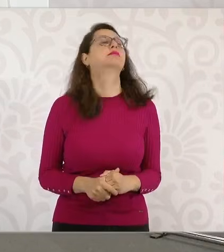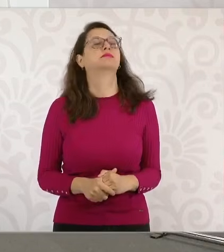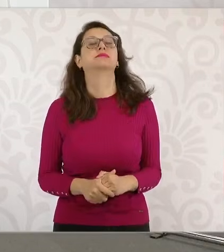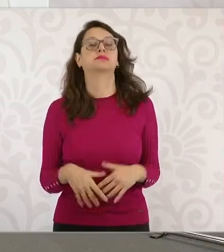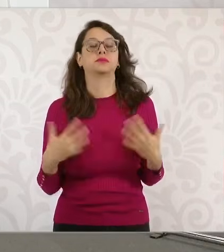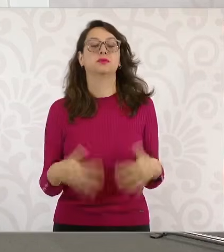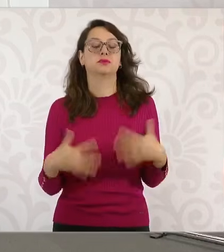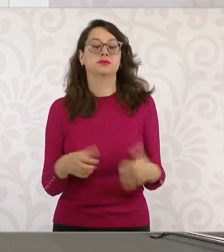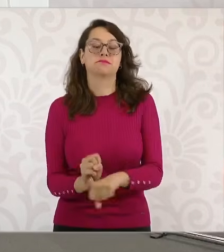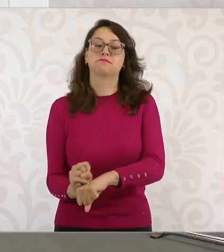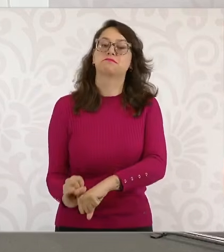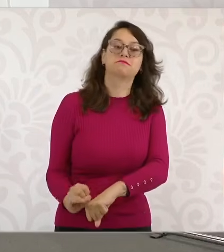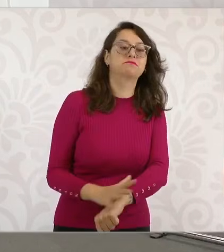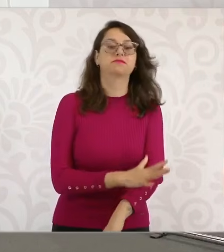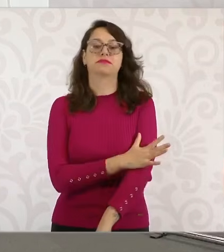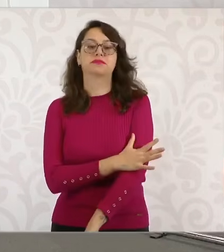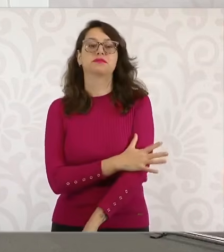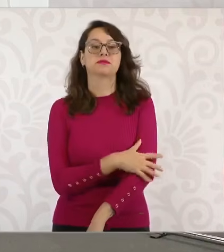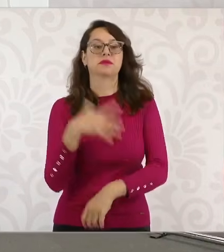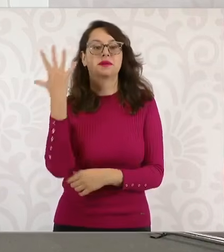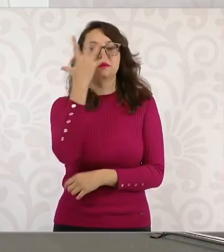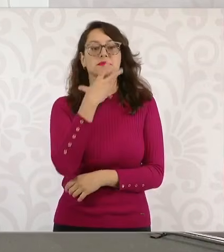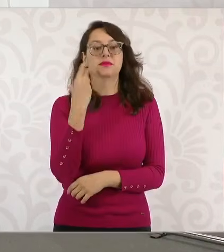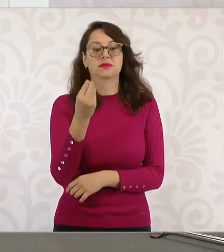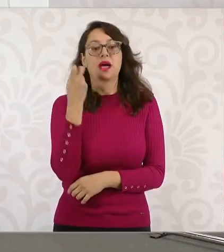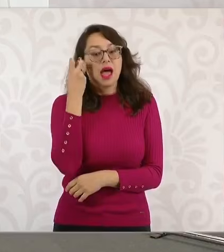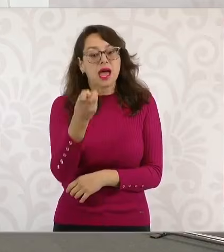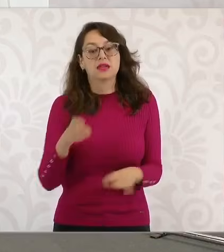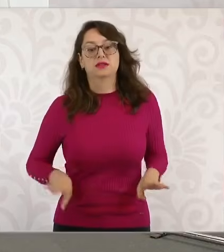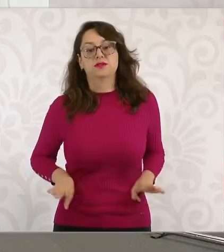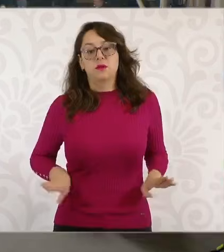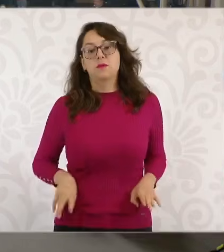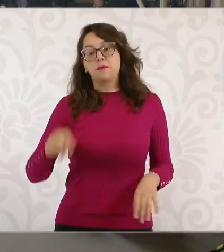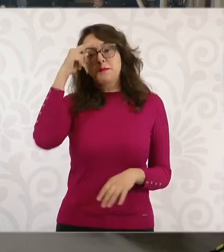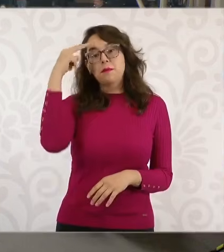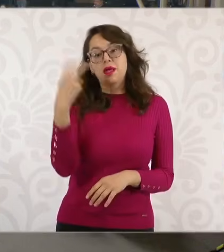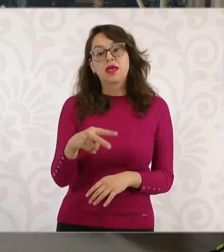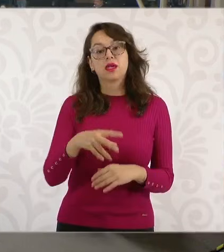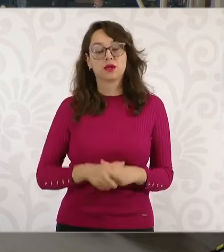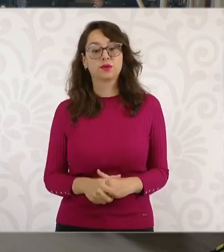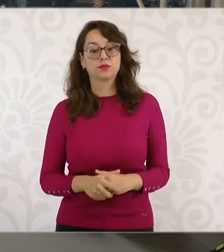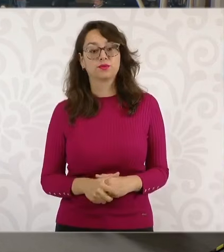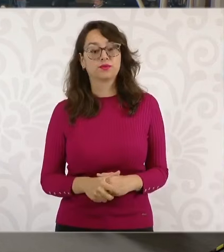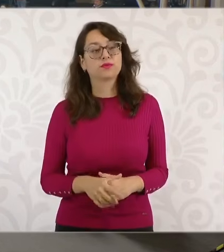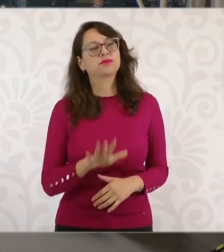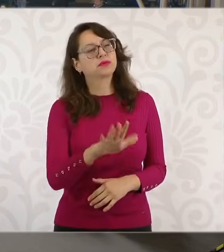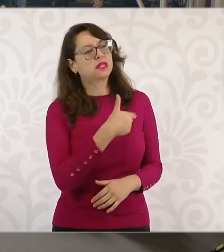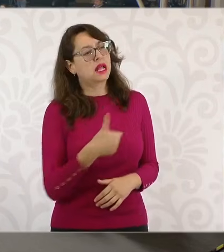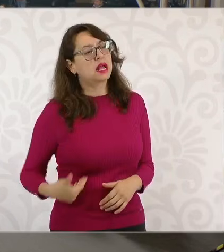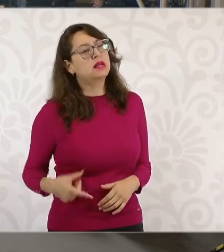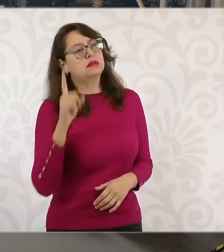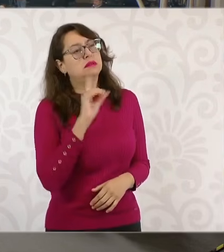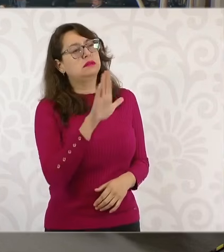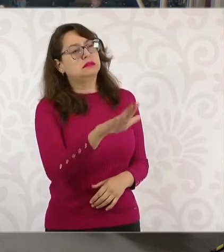Muy, muy emotivo, la verdad, muy hermoso. Eso es México. Presidenta, sobre el conflicto en Medio Oriente, el mensaje de paz